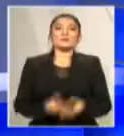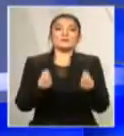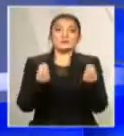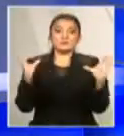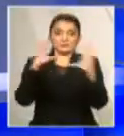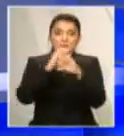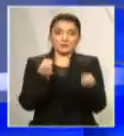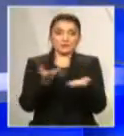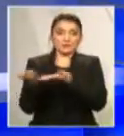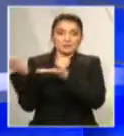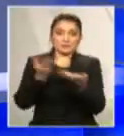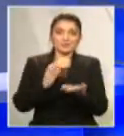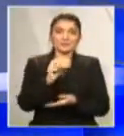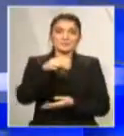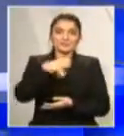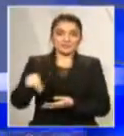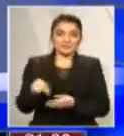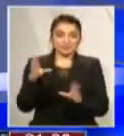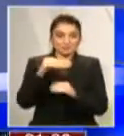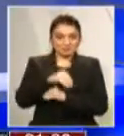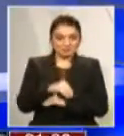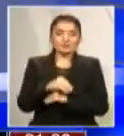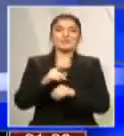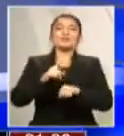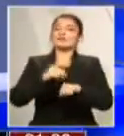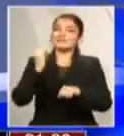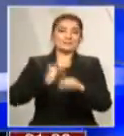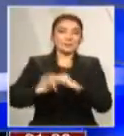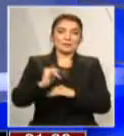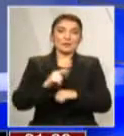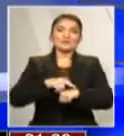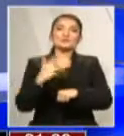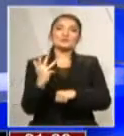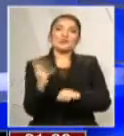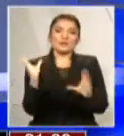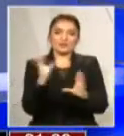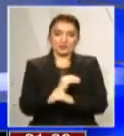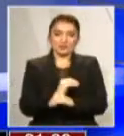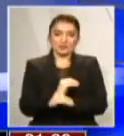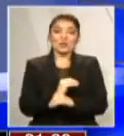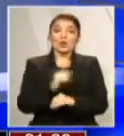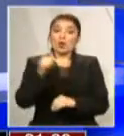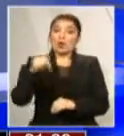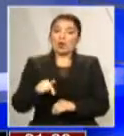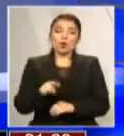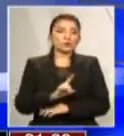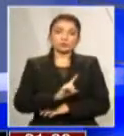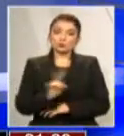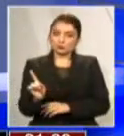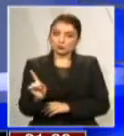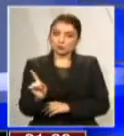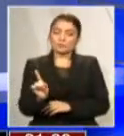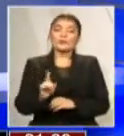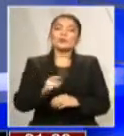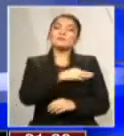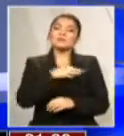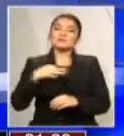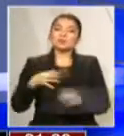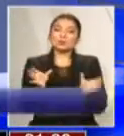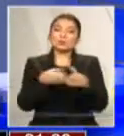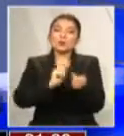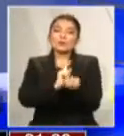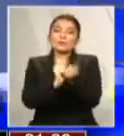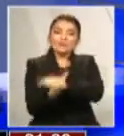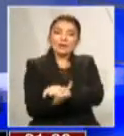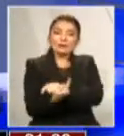Buenas noches, bienvenidos a CNN Prime, como siempre, a las 9 de la noche. No es hoy. El cambio de gabinete que parecía inminente